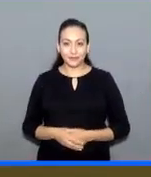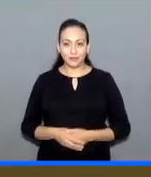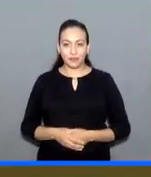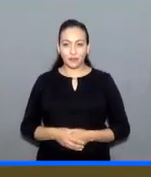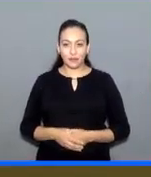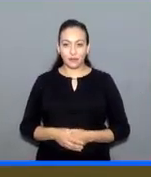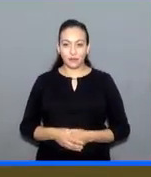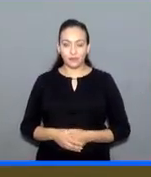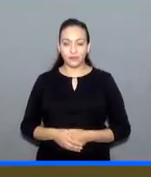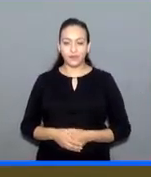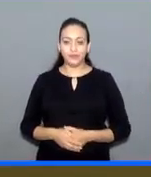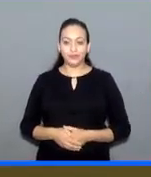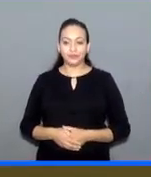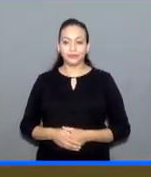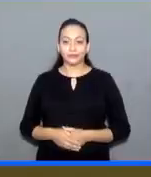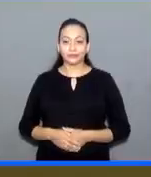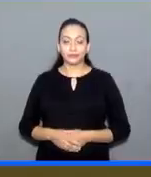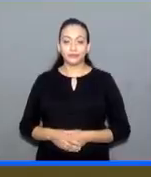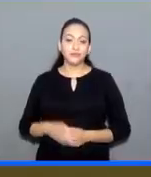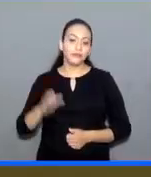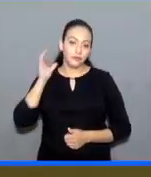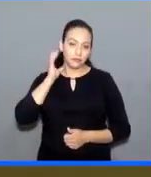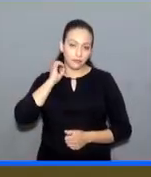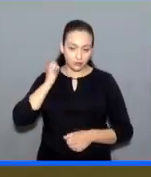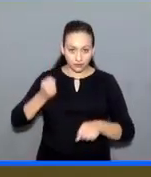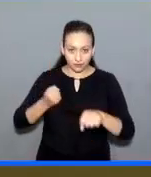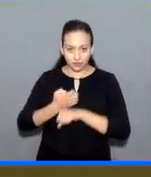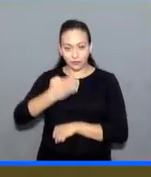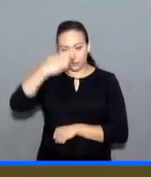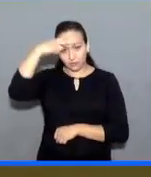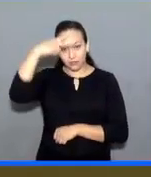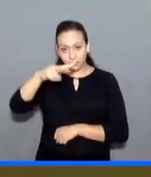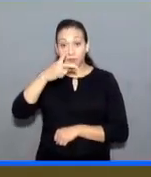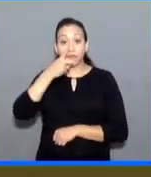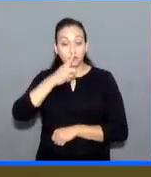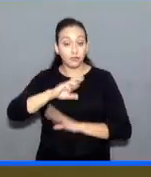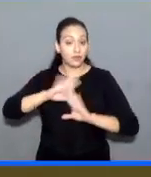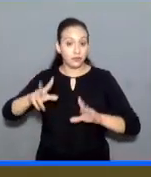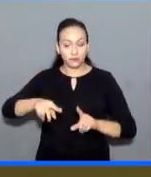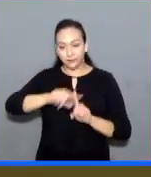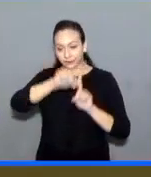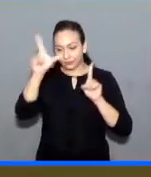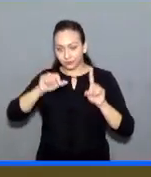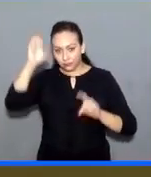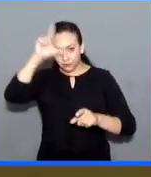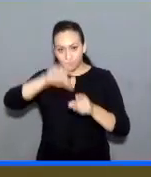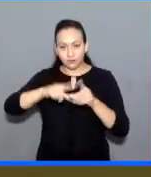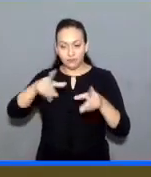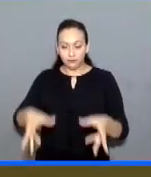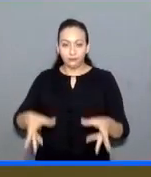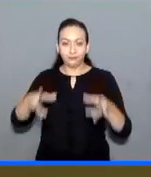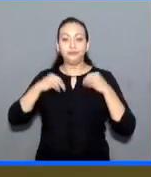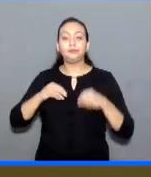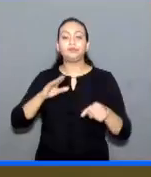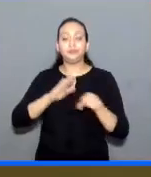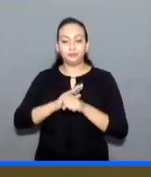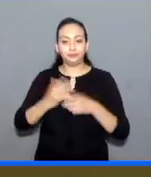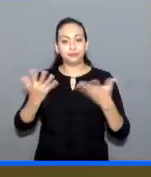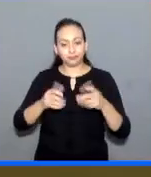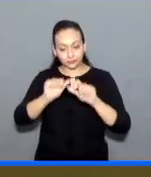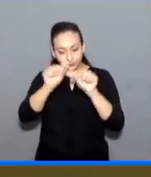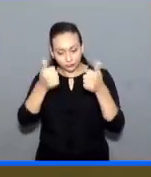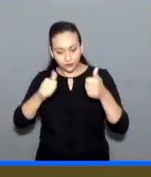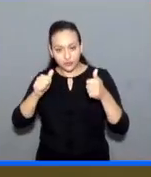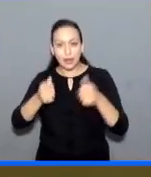Y el Congreso del Estado de México declaró Patrimonio Cultural Inmaterial la elaboración artesanal de la piñata en